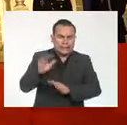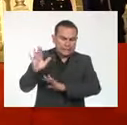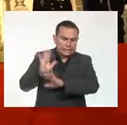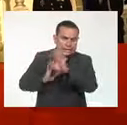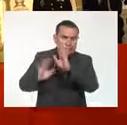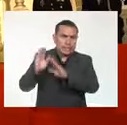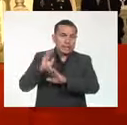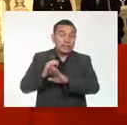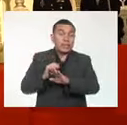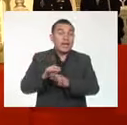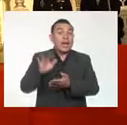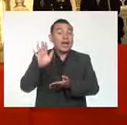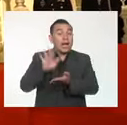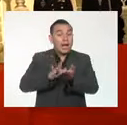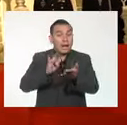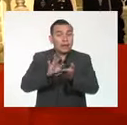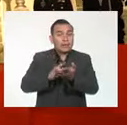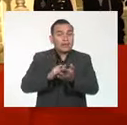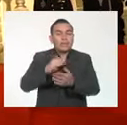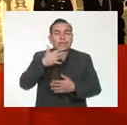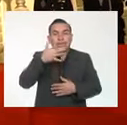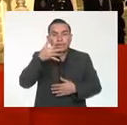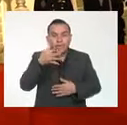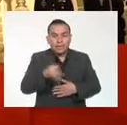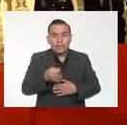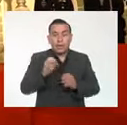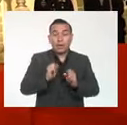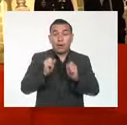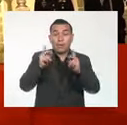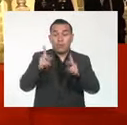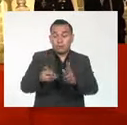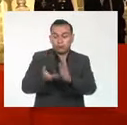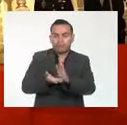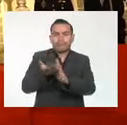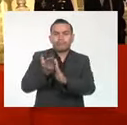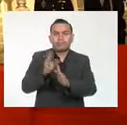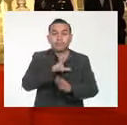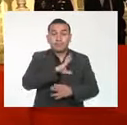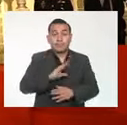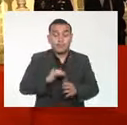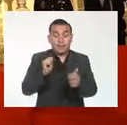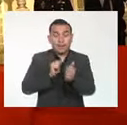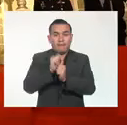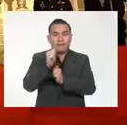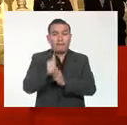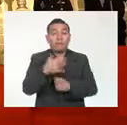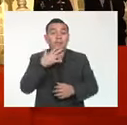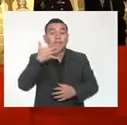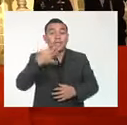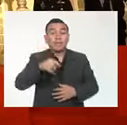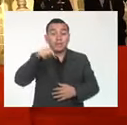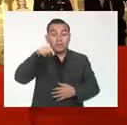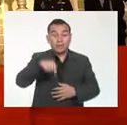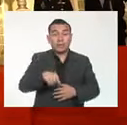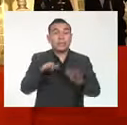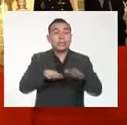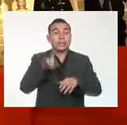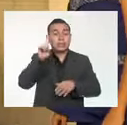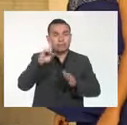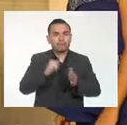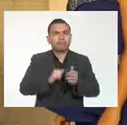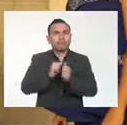rato, de aprovecharlo, ya que pocas veces se tiene esa oportunidad de avanzar como en estos momentos estamos